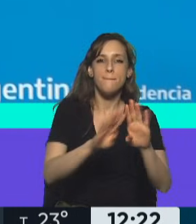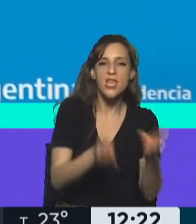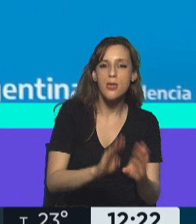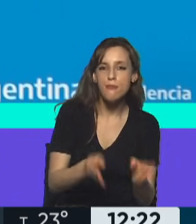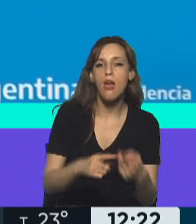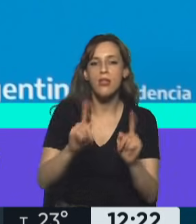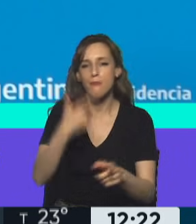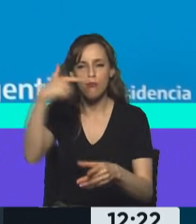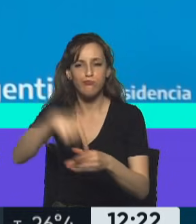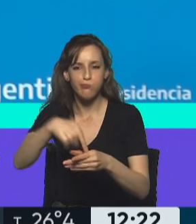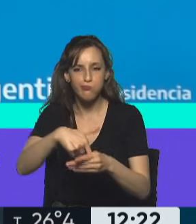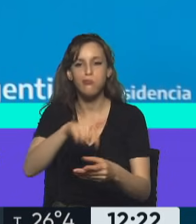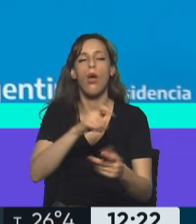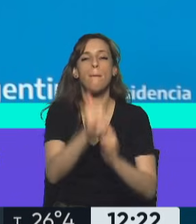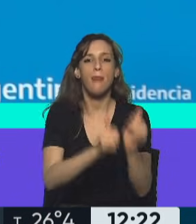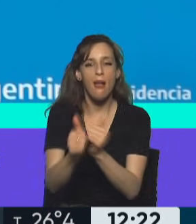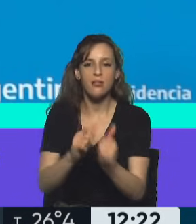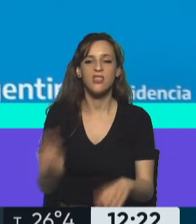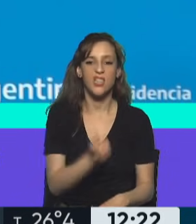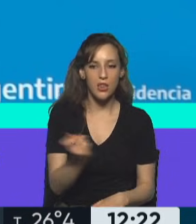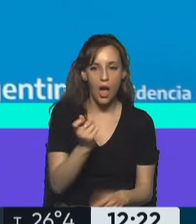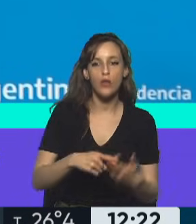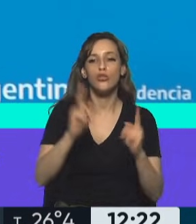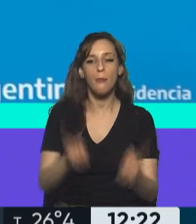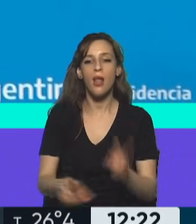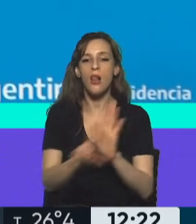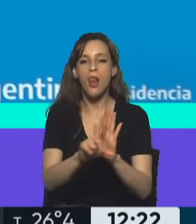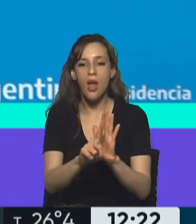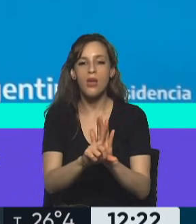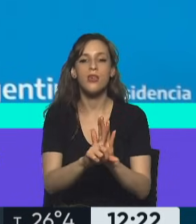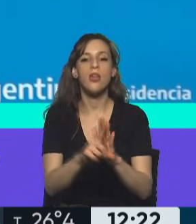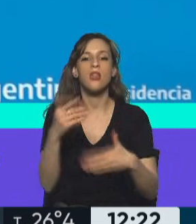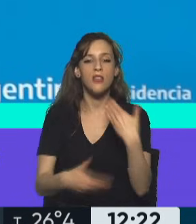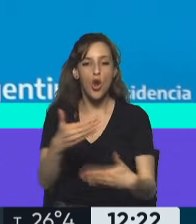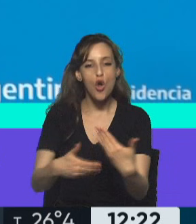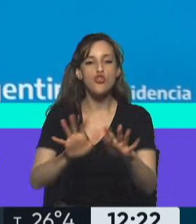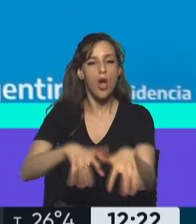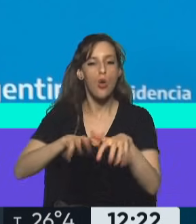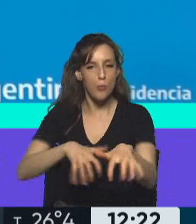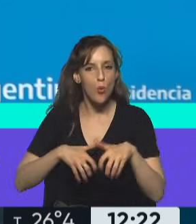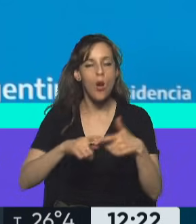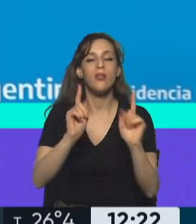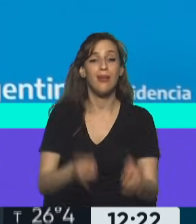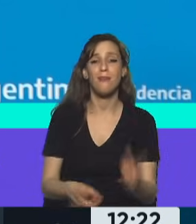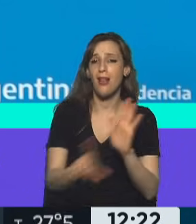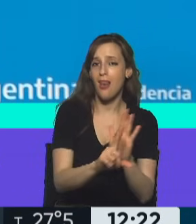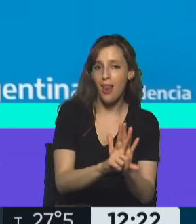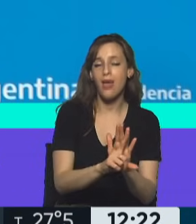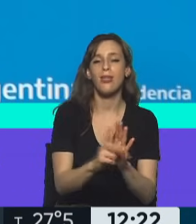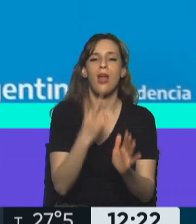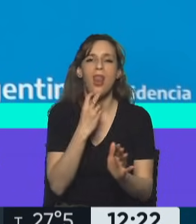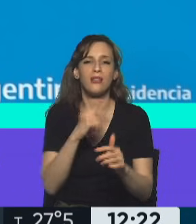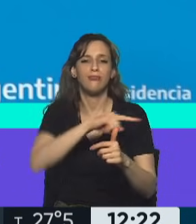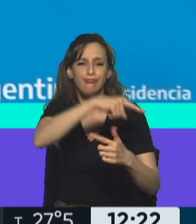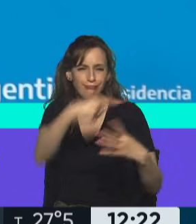de hidrocarburos en acuerdo con empresas y sindicatos, la ley de desarrollo de actividad agropecuaria bioindustrial, la ley de promoción de la producción de electromovilidad.